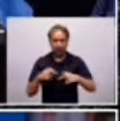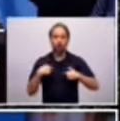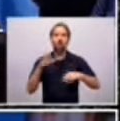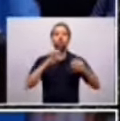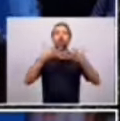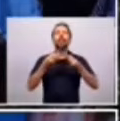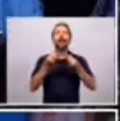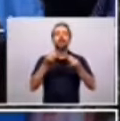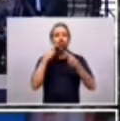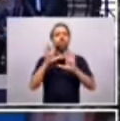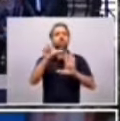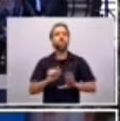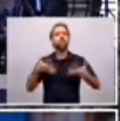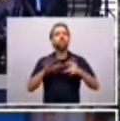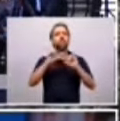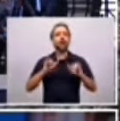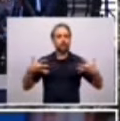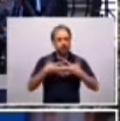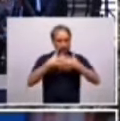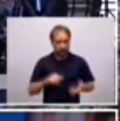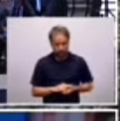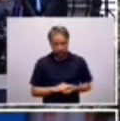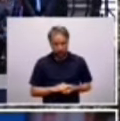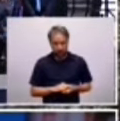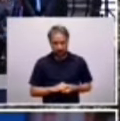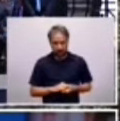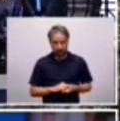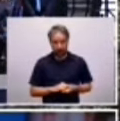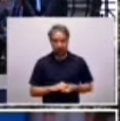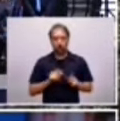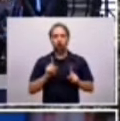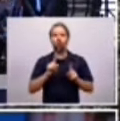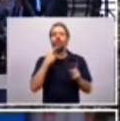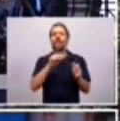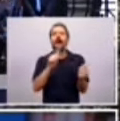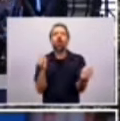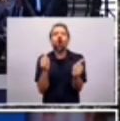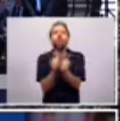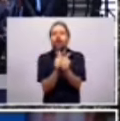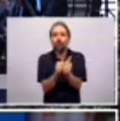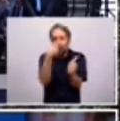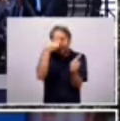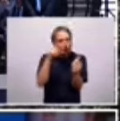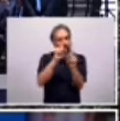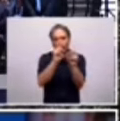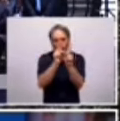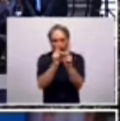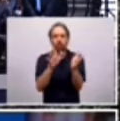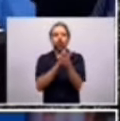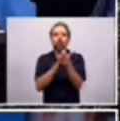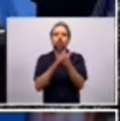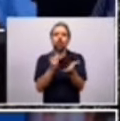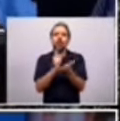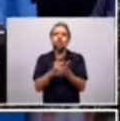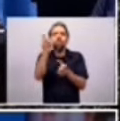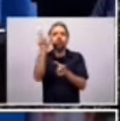no pudo privatizar ninguna empresa del Estado. Exacto. Ahora, lo de Milei es a de huello, ¿eh? O sea, si dejás